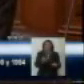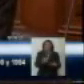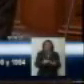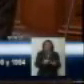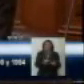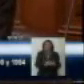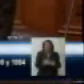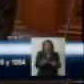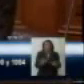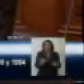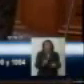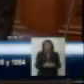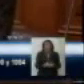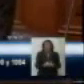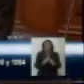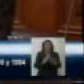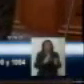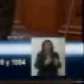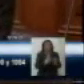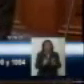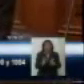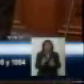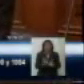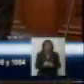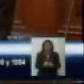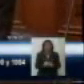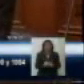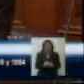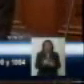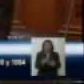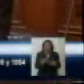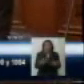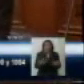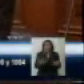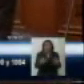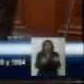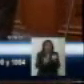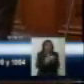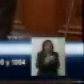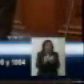porque no ha habido una coordinación, no ha habido un